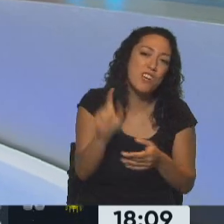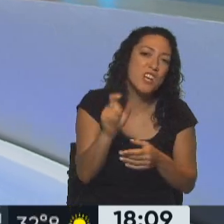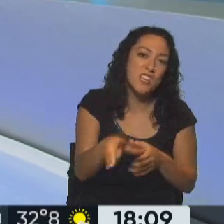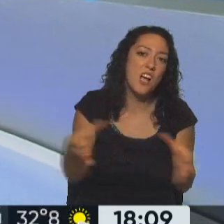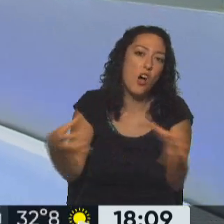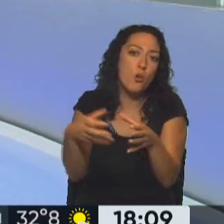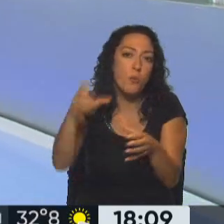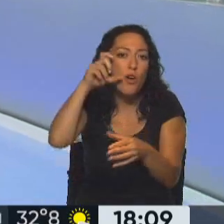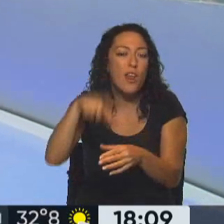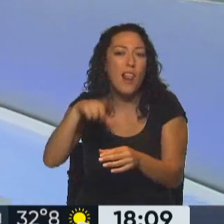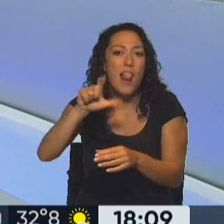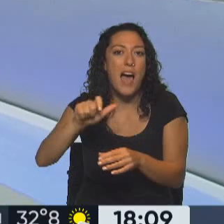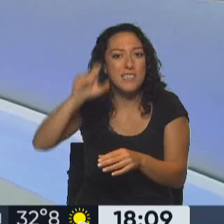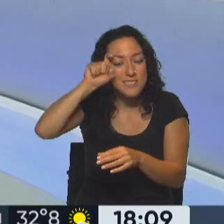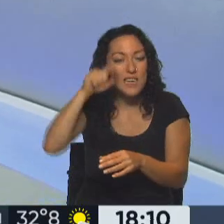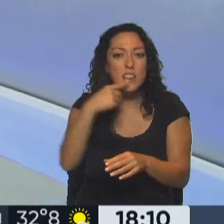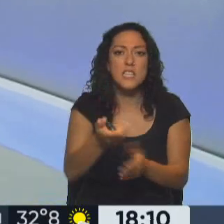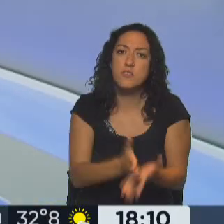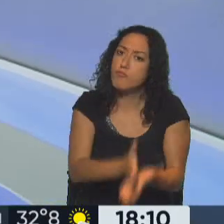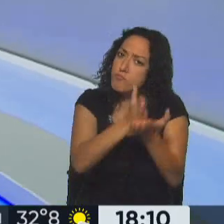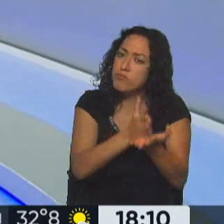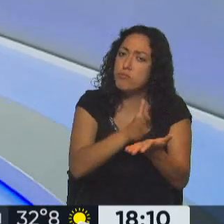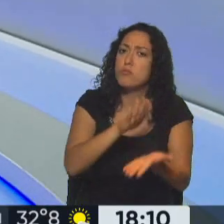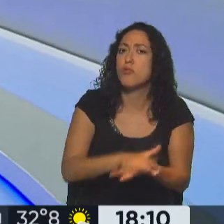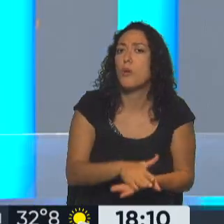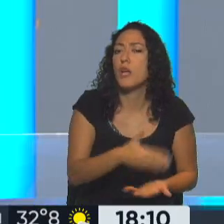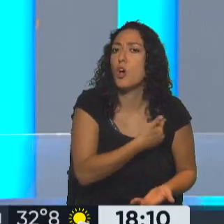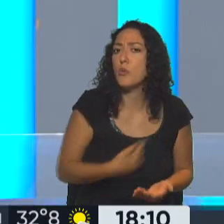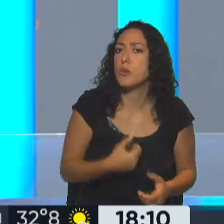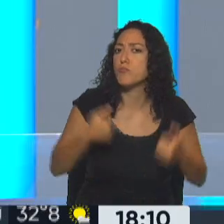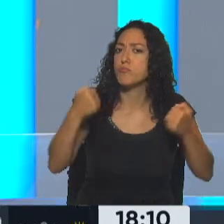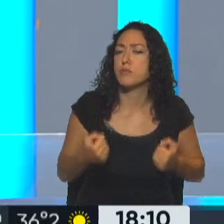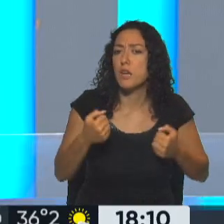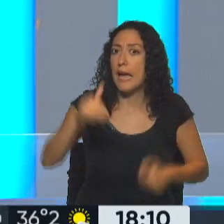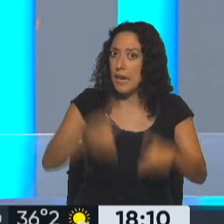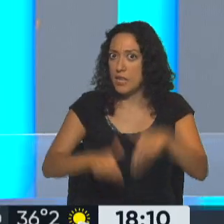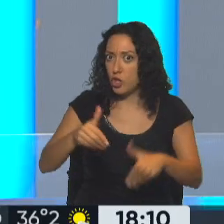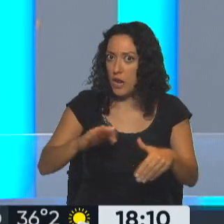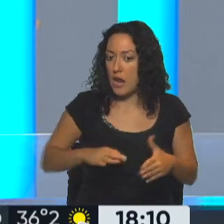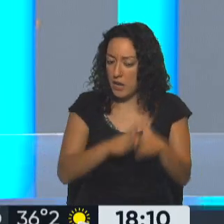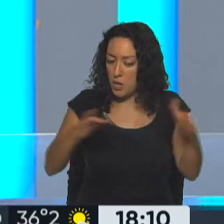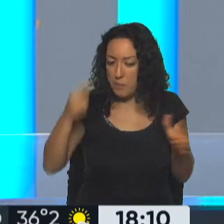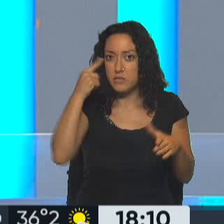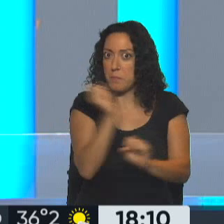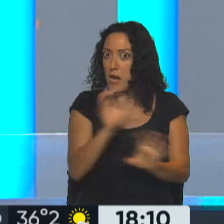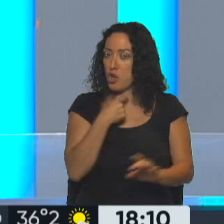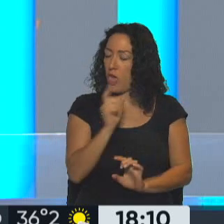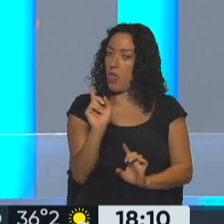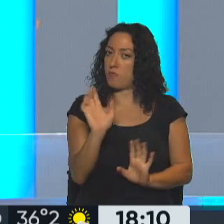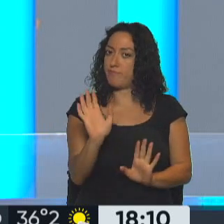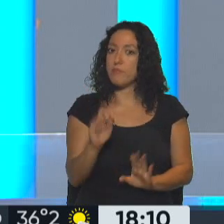pidieron endurecer la posición frente al gobierno y el recreo electoral Pedro No quiero pensar mal Bueno